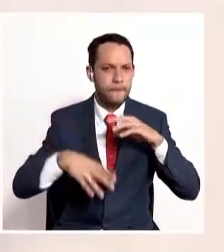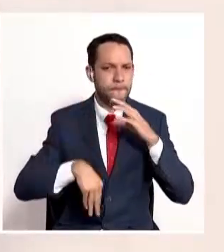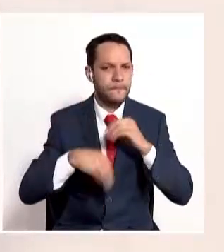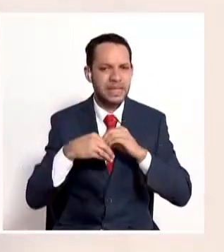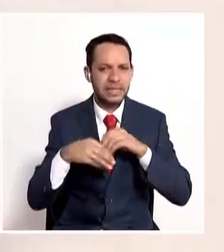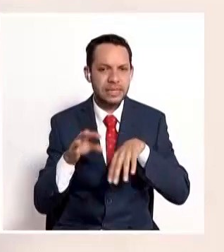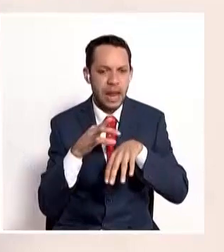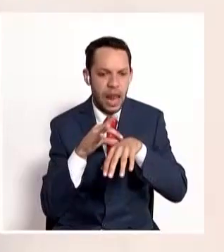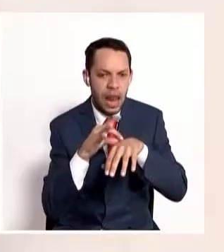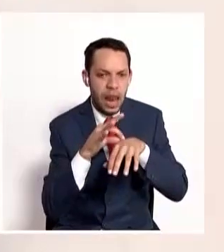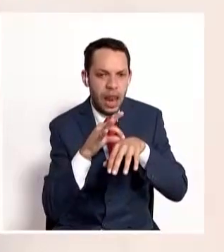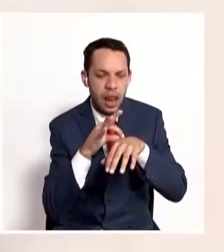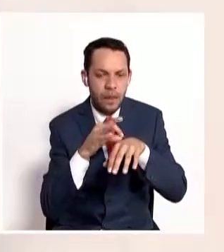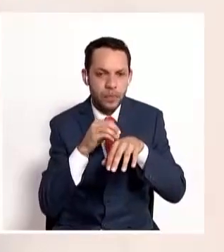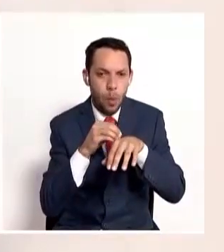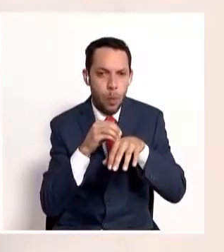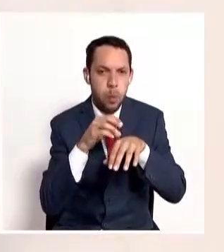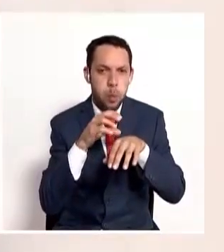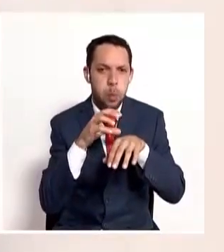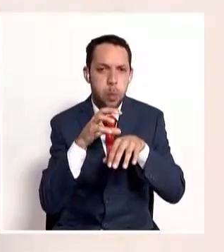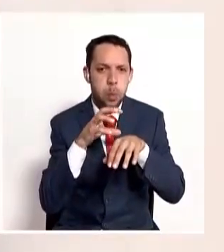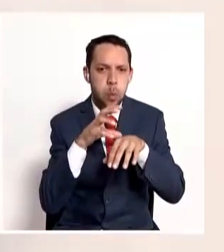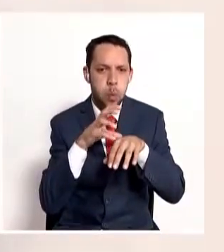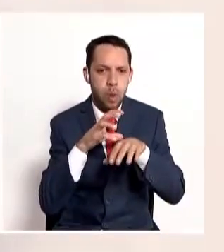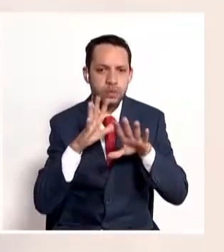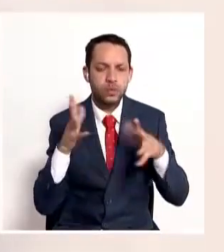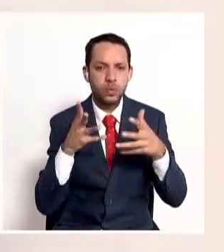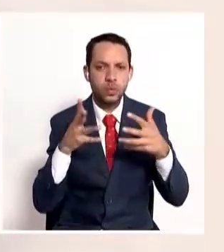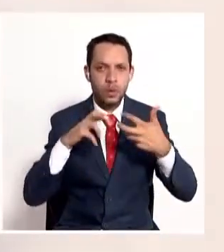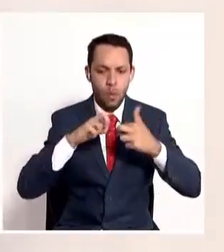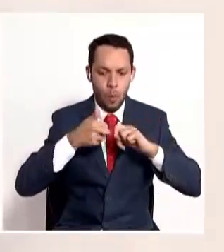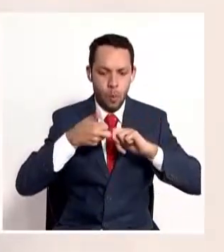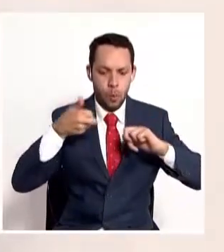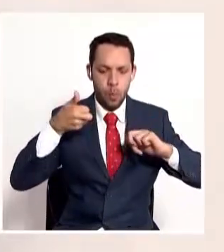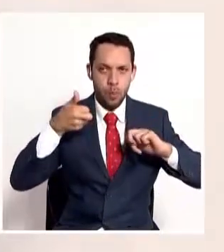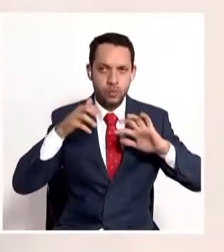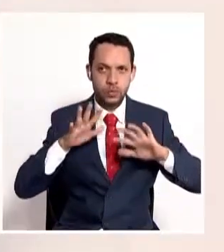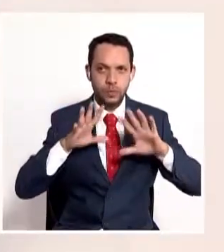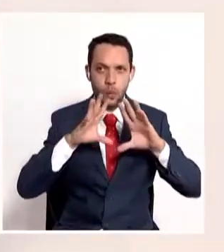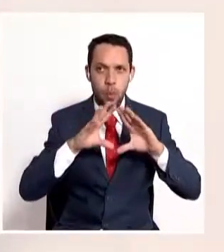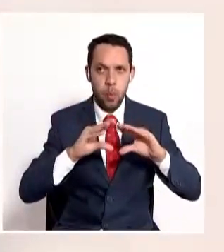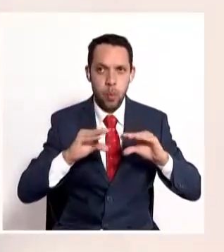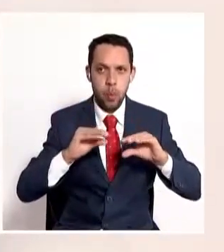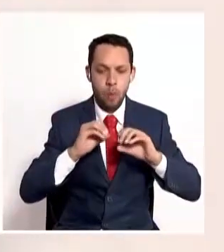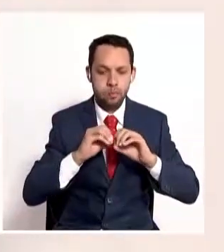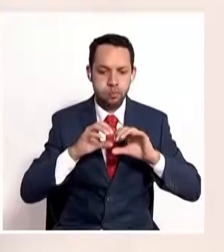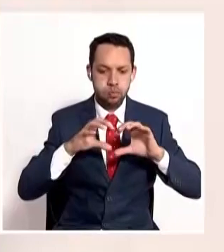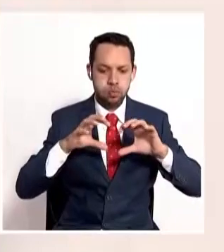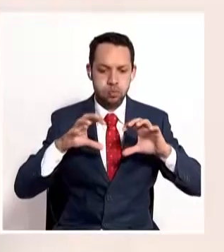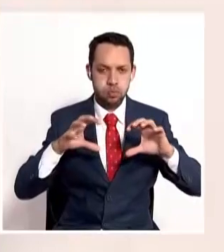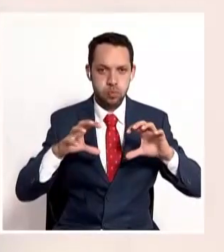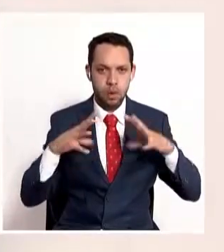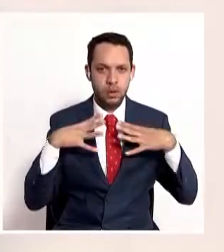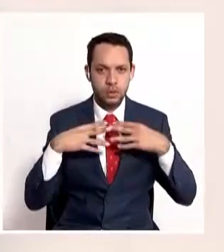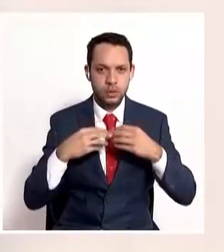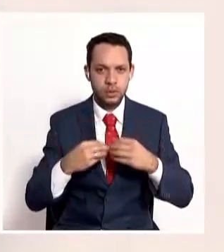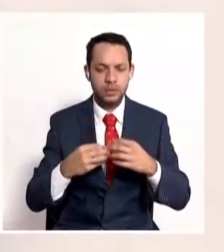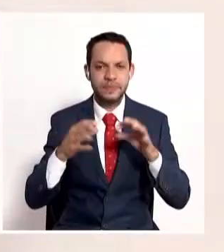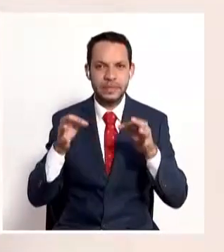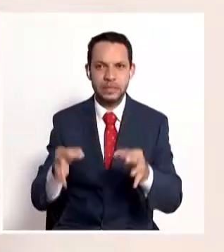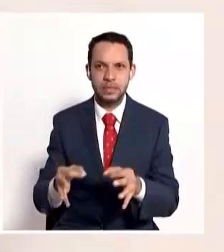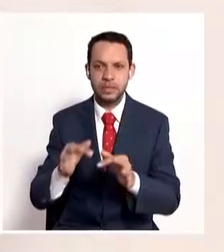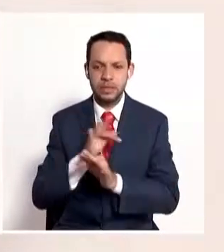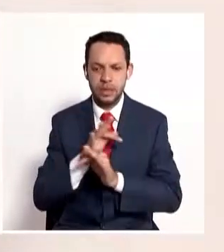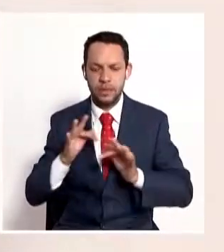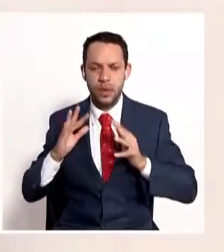es la fascia muscular entonces el tratamiento sobre la fibromialgia es mucho de la parte emocional porque va